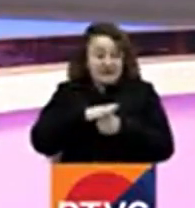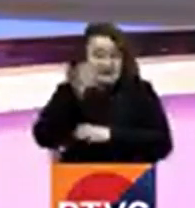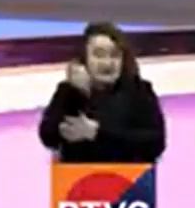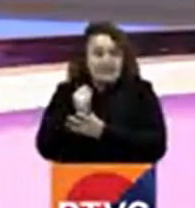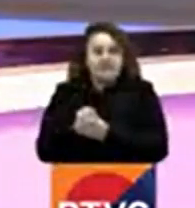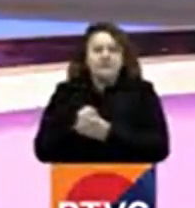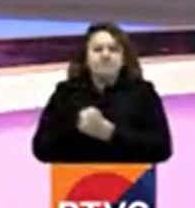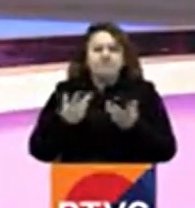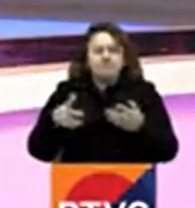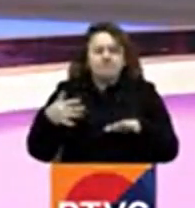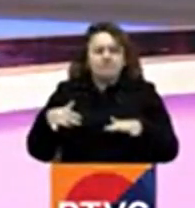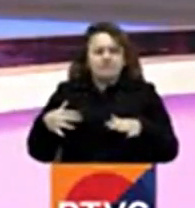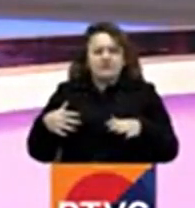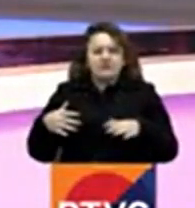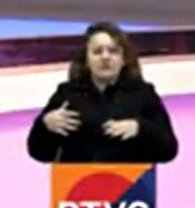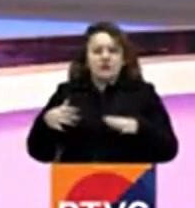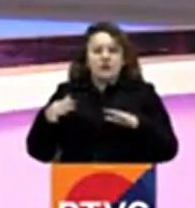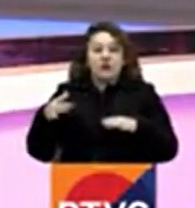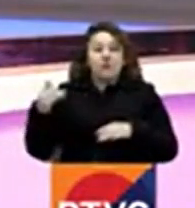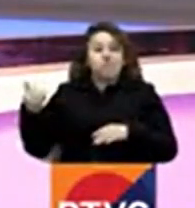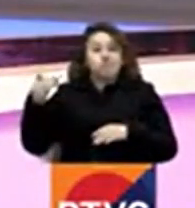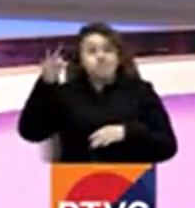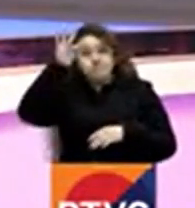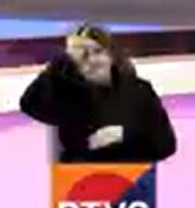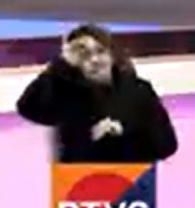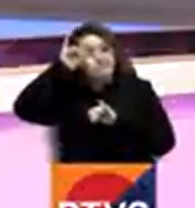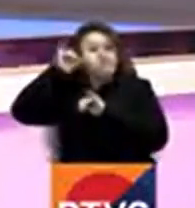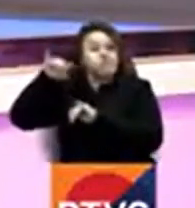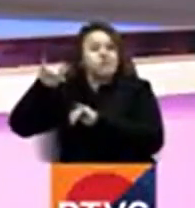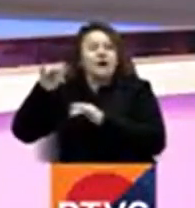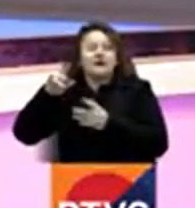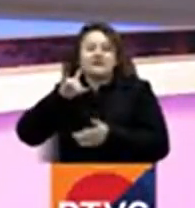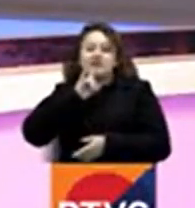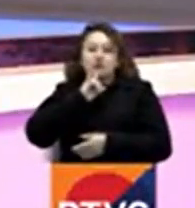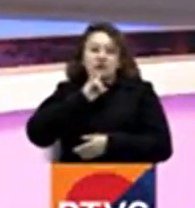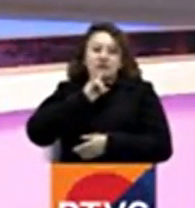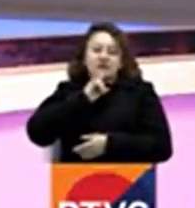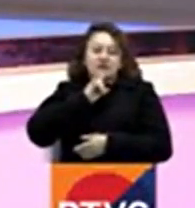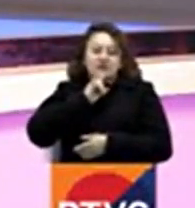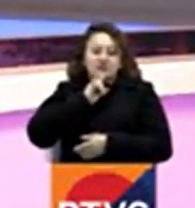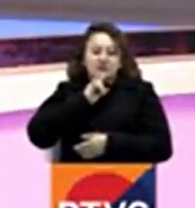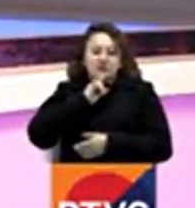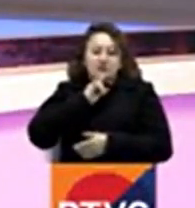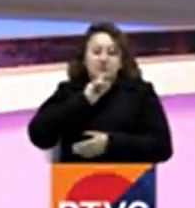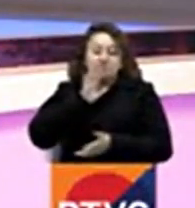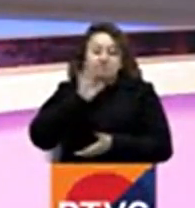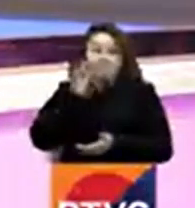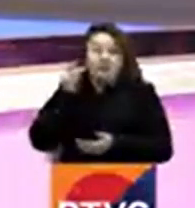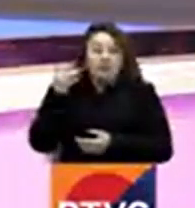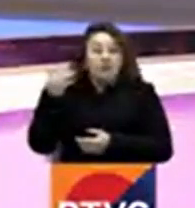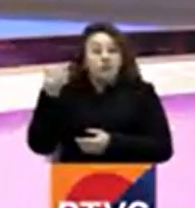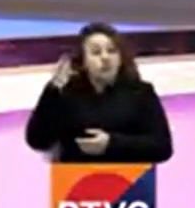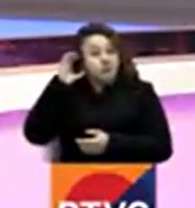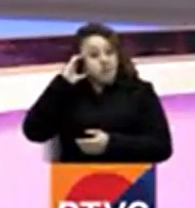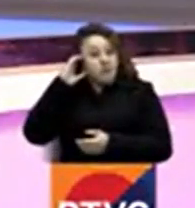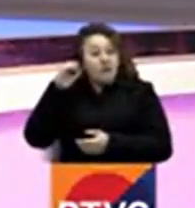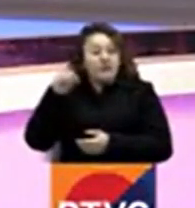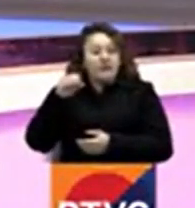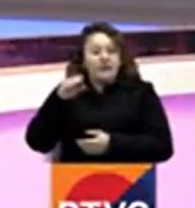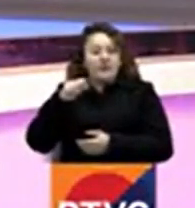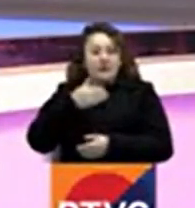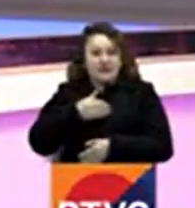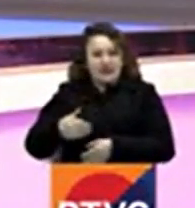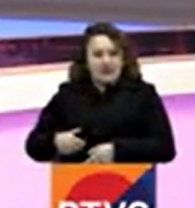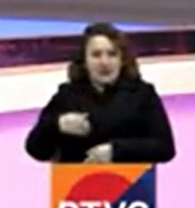atención mundial porque permanece hospitalizado en Estados Unidos. Mientras tanto, en el epicentro de lo sucedido, el presidente Luis Ignacio Lula da Silva y